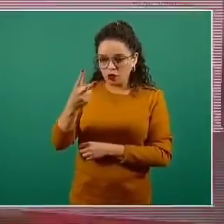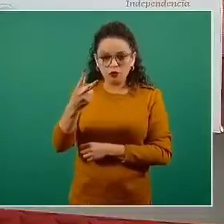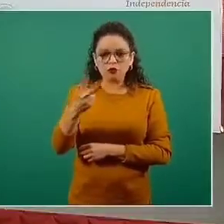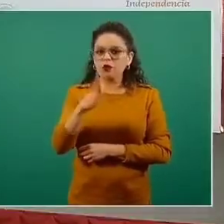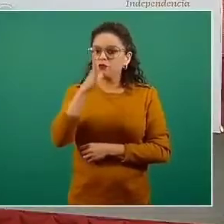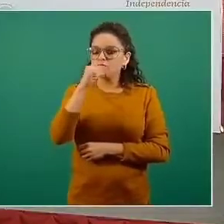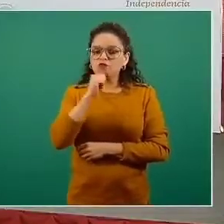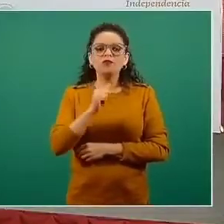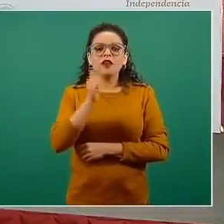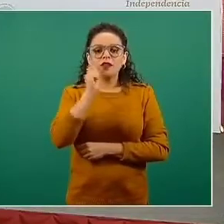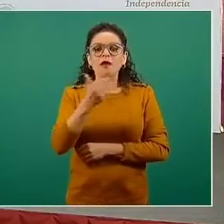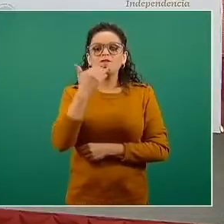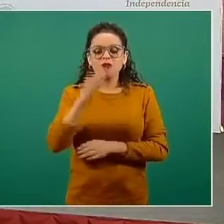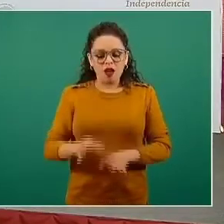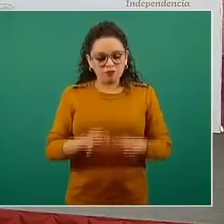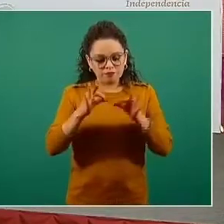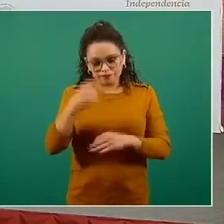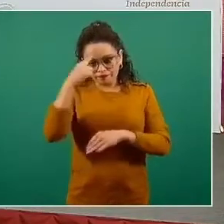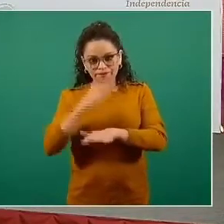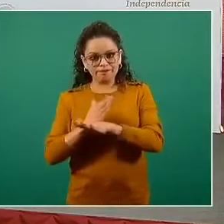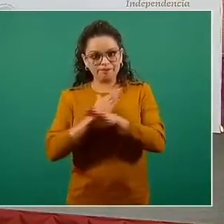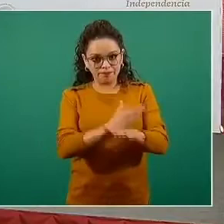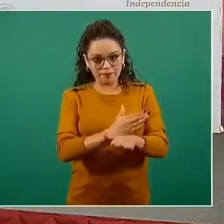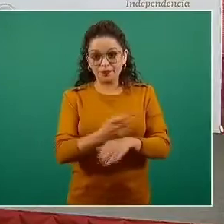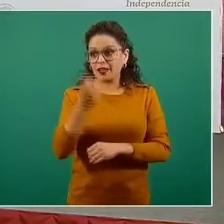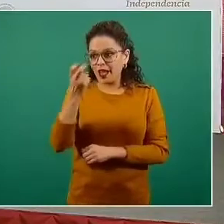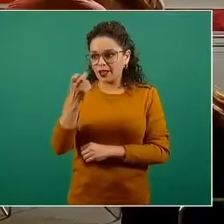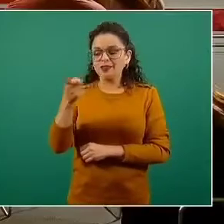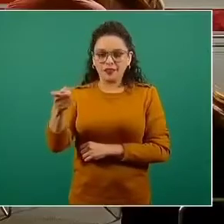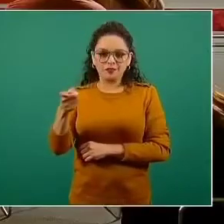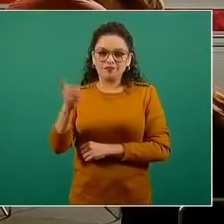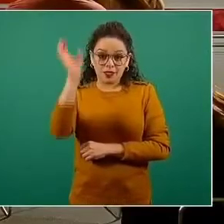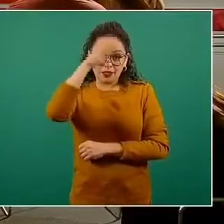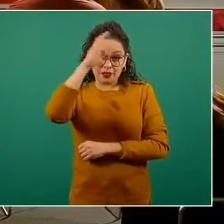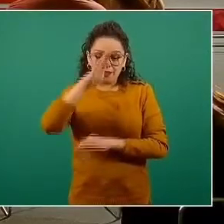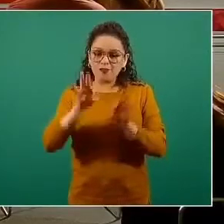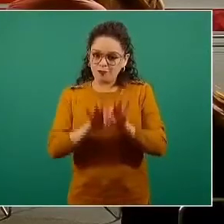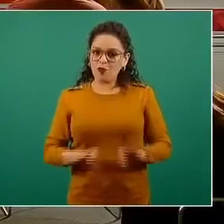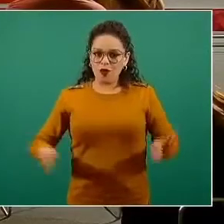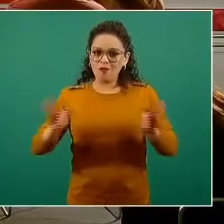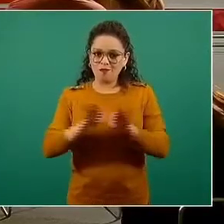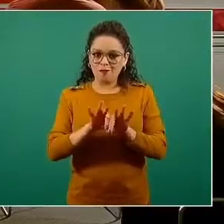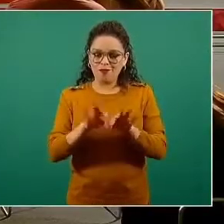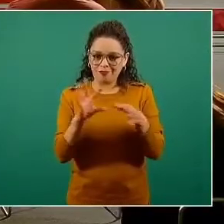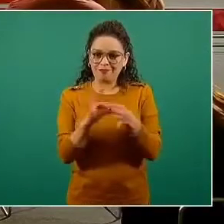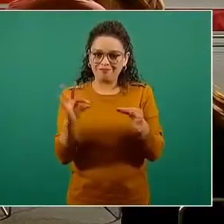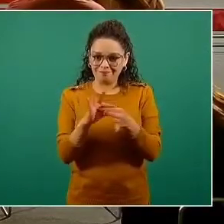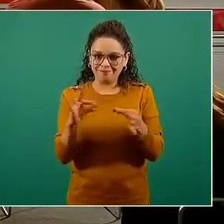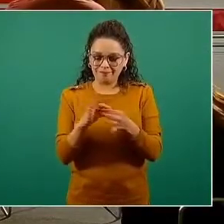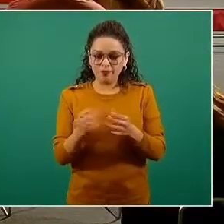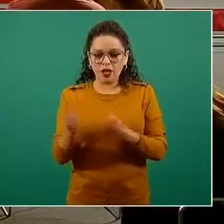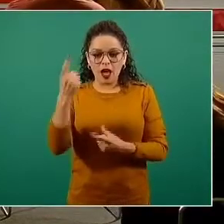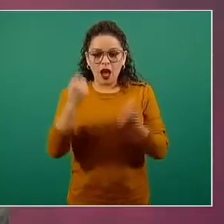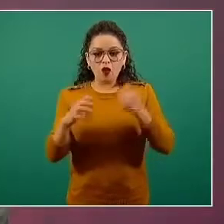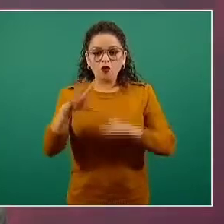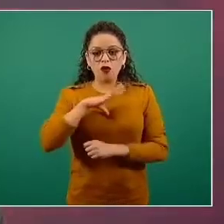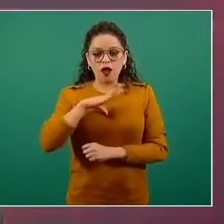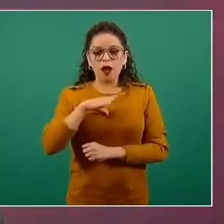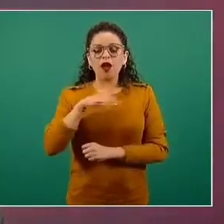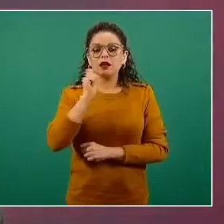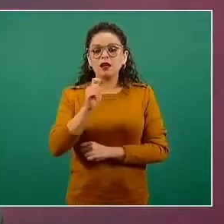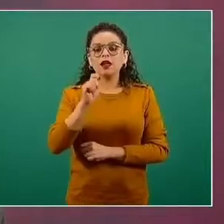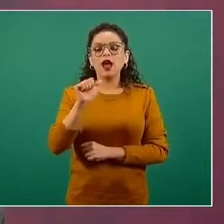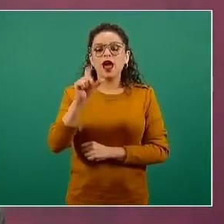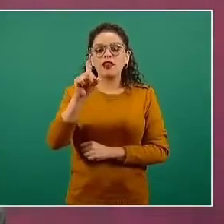del efecto. Esta es una consideración científica importante y algunas vacunas, como decía, solo tienen un adenovirus. Es el